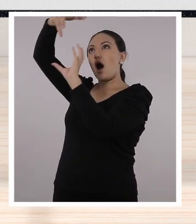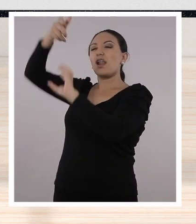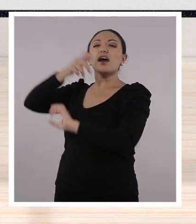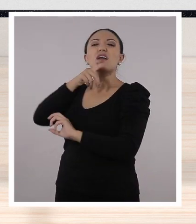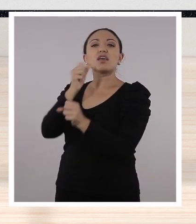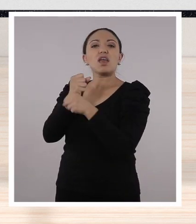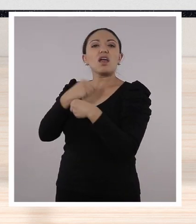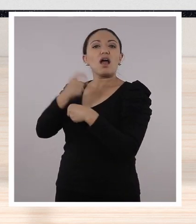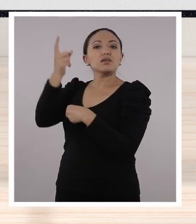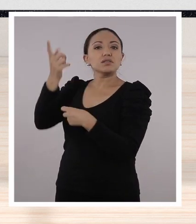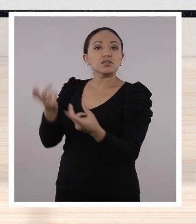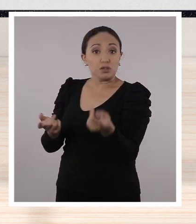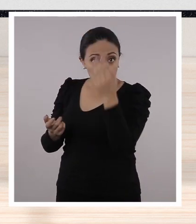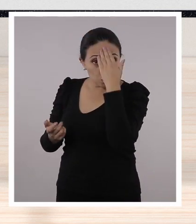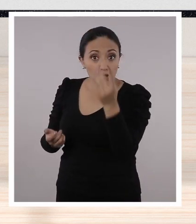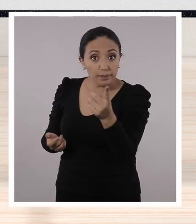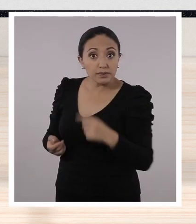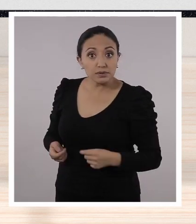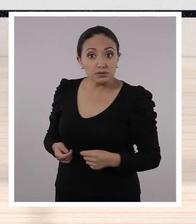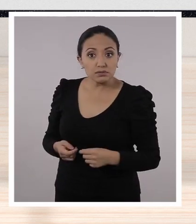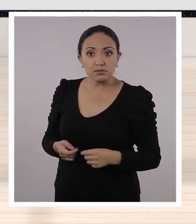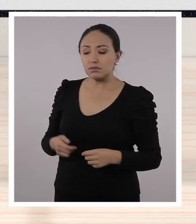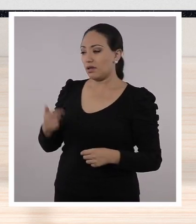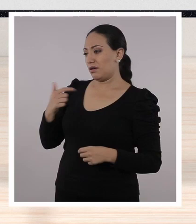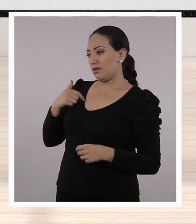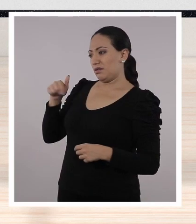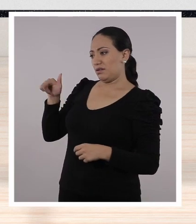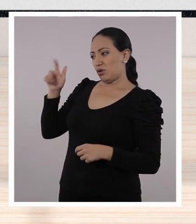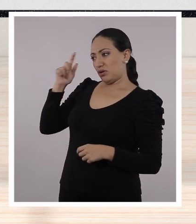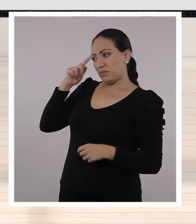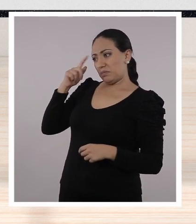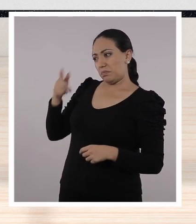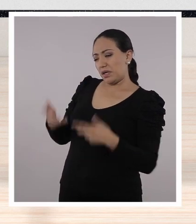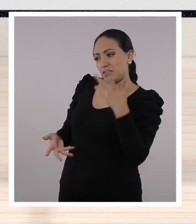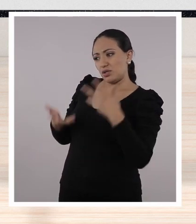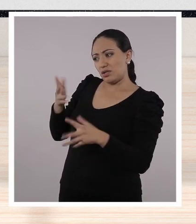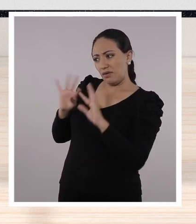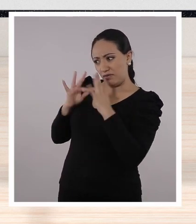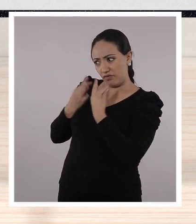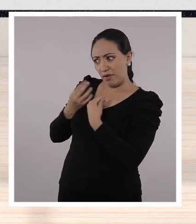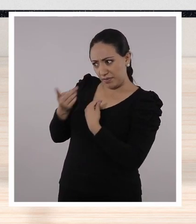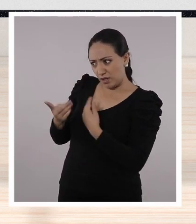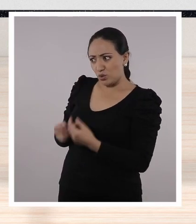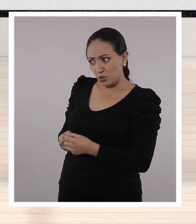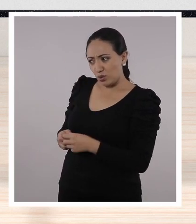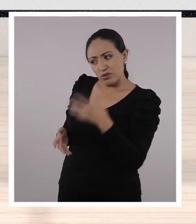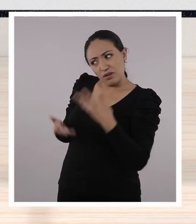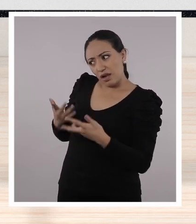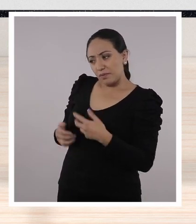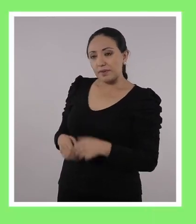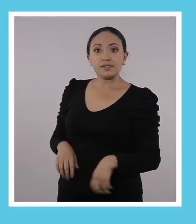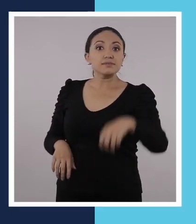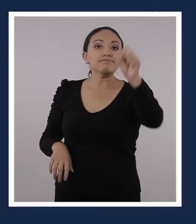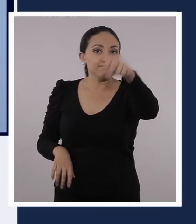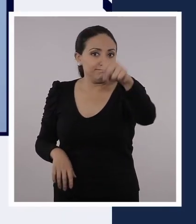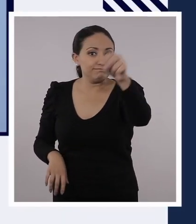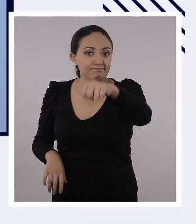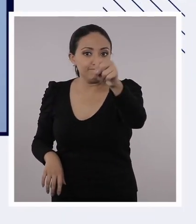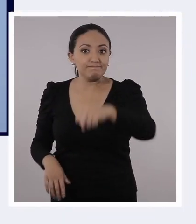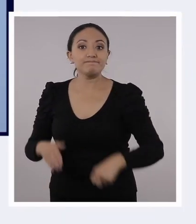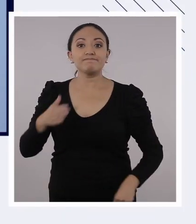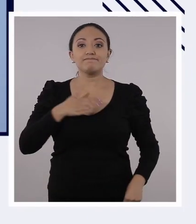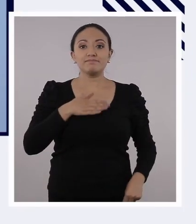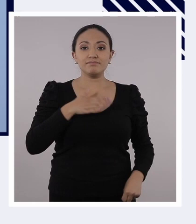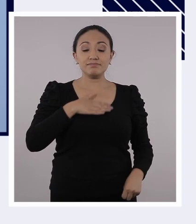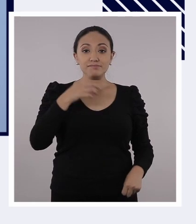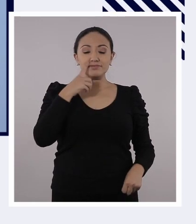está en la mitad del mundo? No sé, si tú tienes cariño a esta foto, seguramente algún familiar tuyo estuvo involucrado en el proyecto Pues de claro